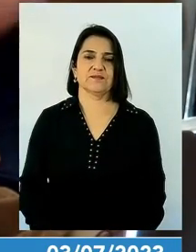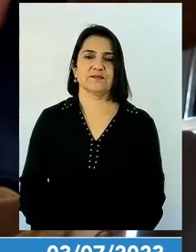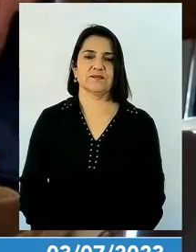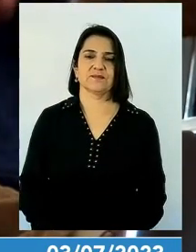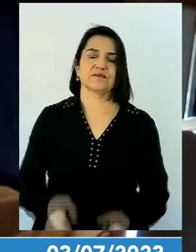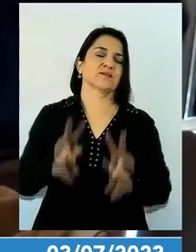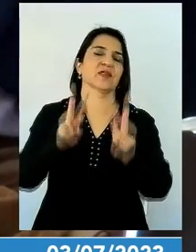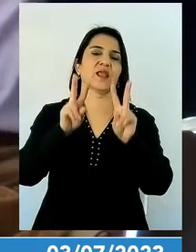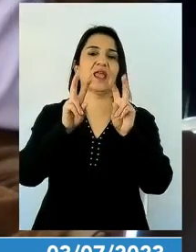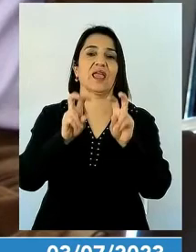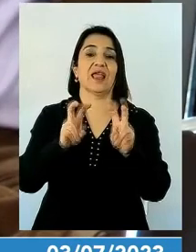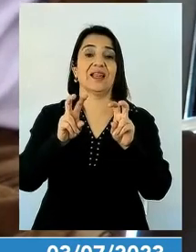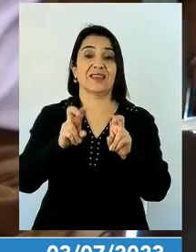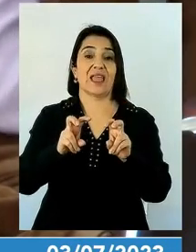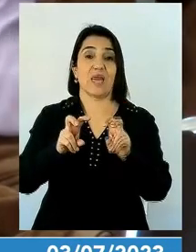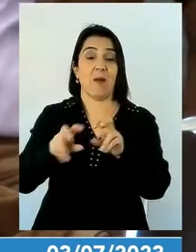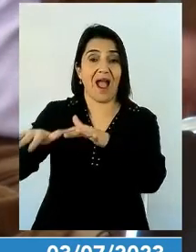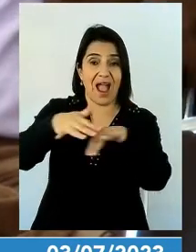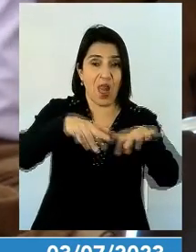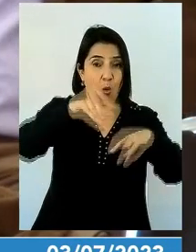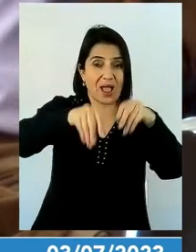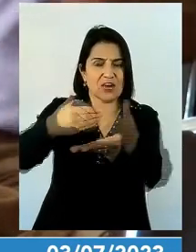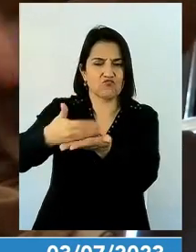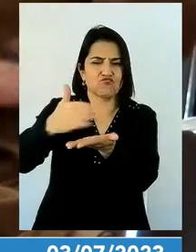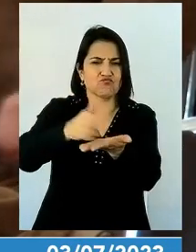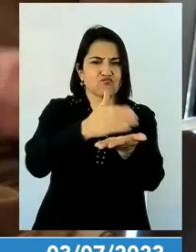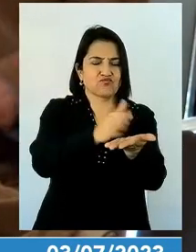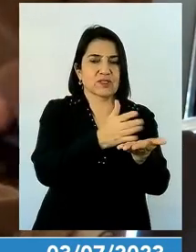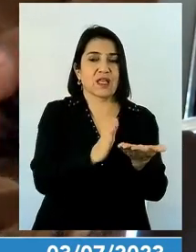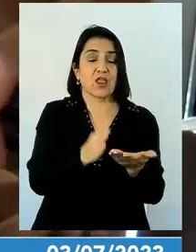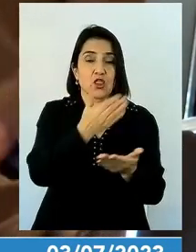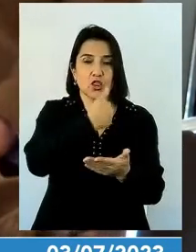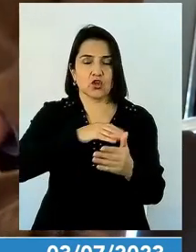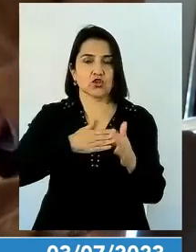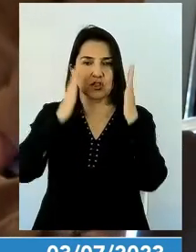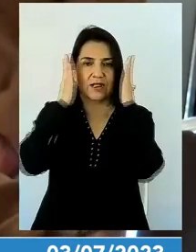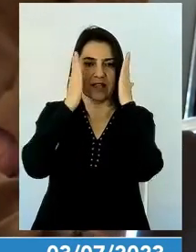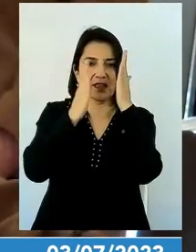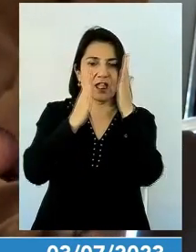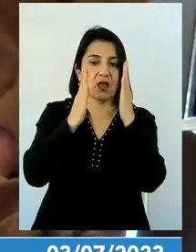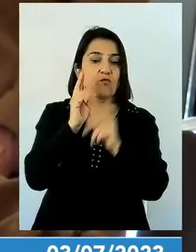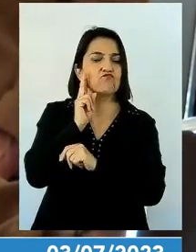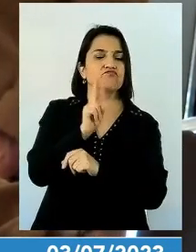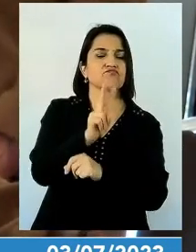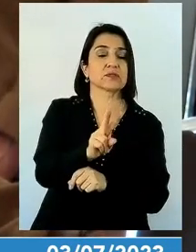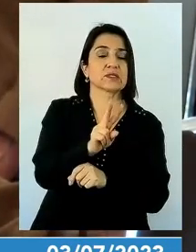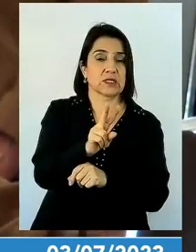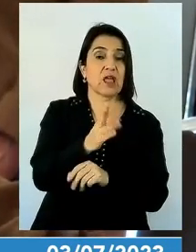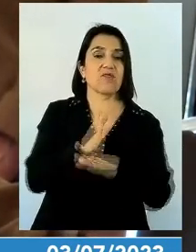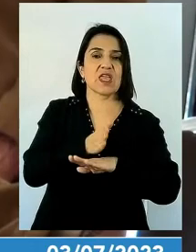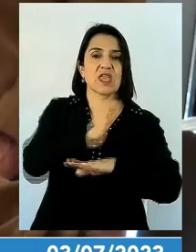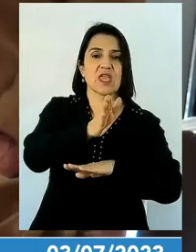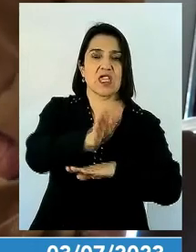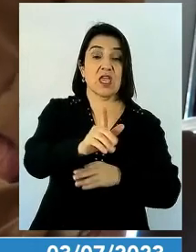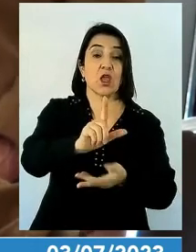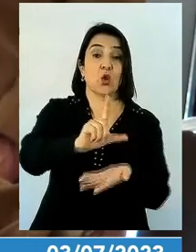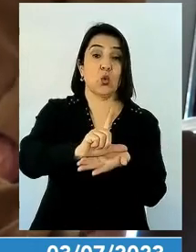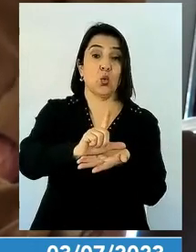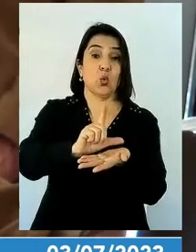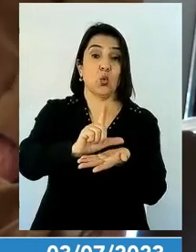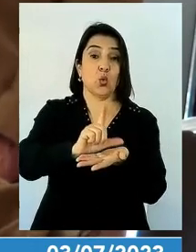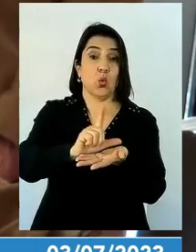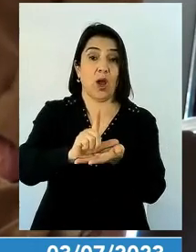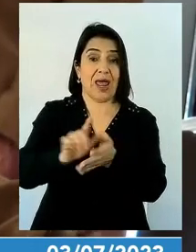nosotros hemos estado muy atentos y hemos visitado plantas desaladoras para ver el funcionamiento. Y